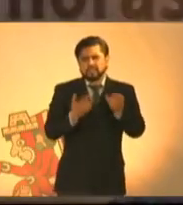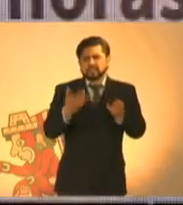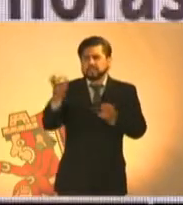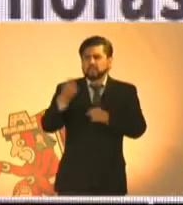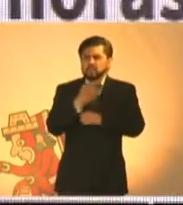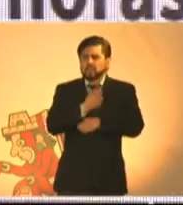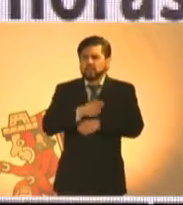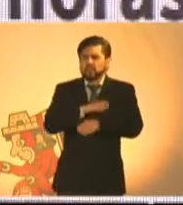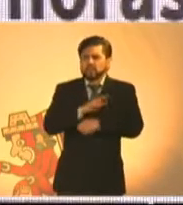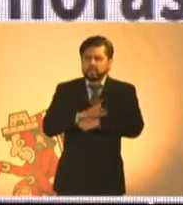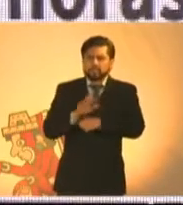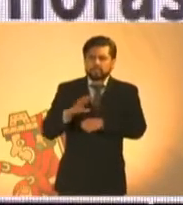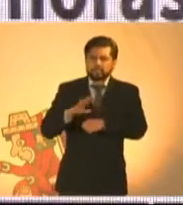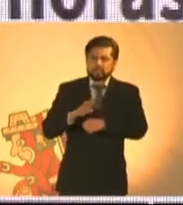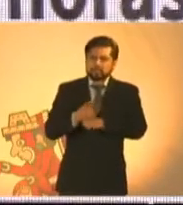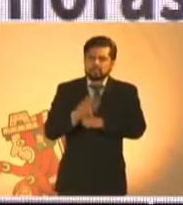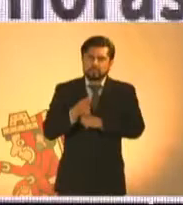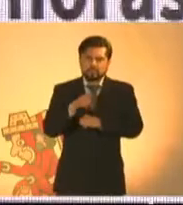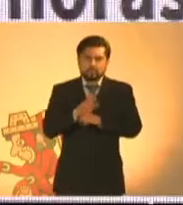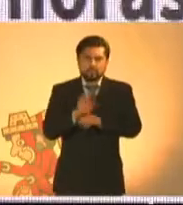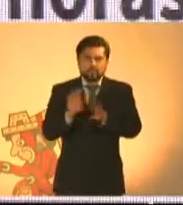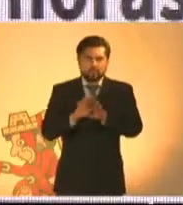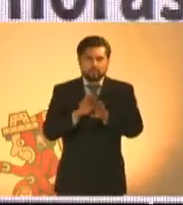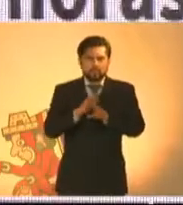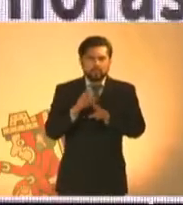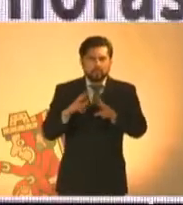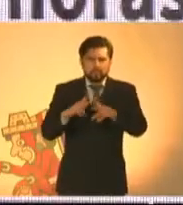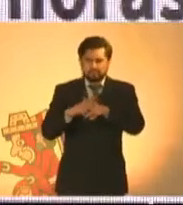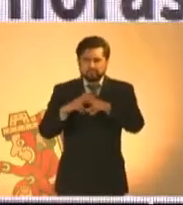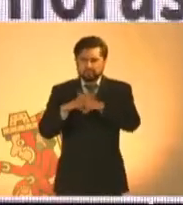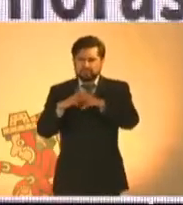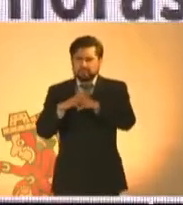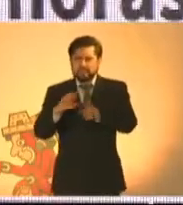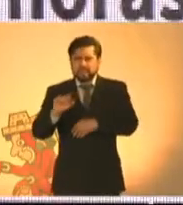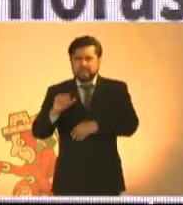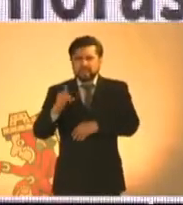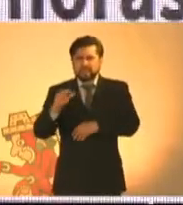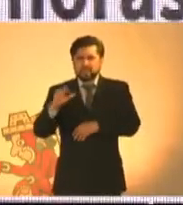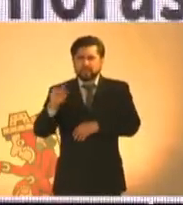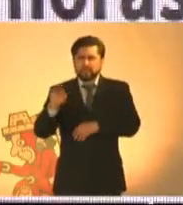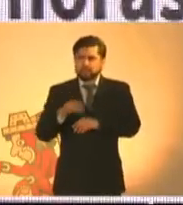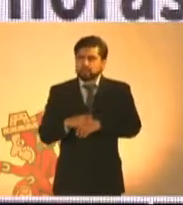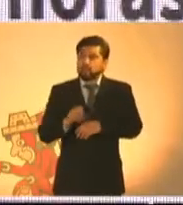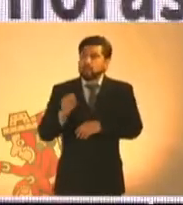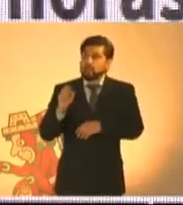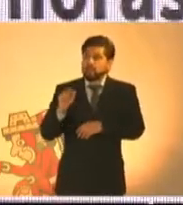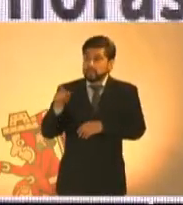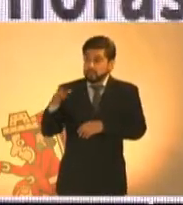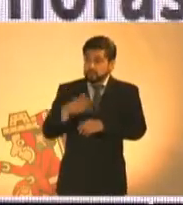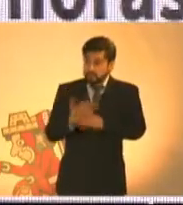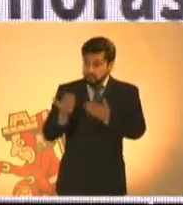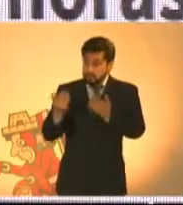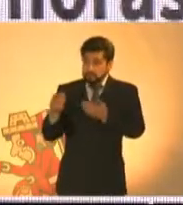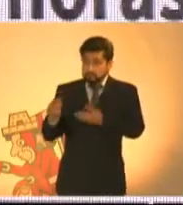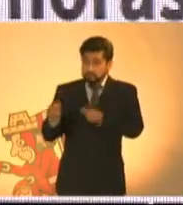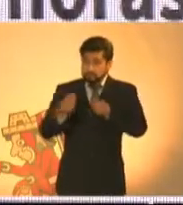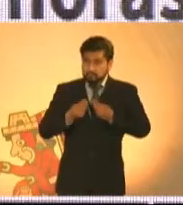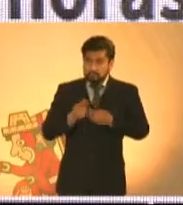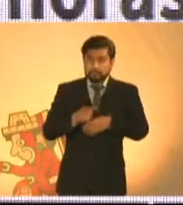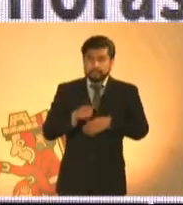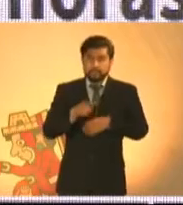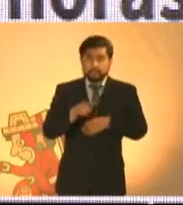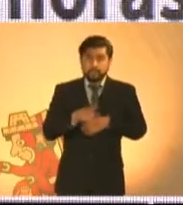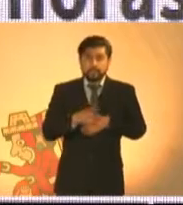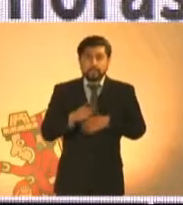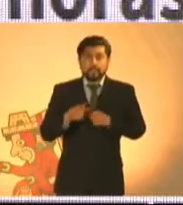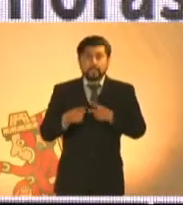españa sobre la batalla de ayacucho muy confuso y yo dije está cuando lo tienes dámelo y entonces empezó la